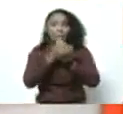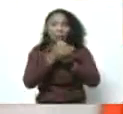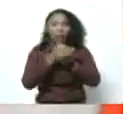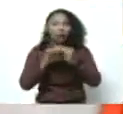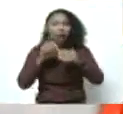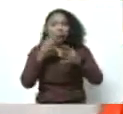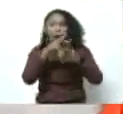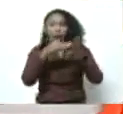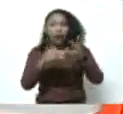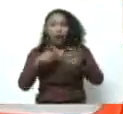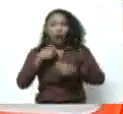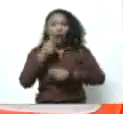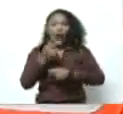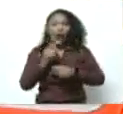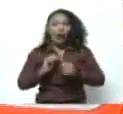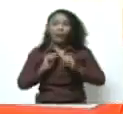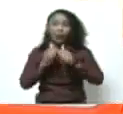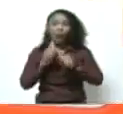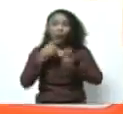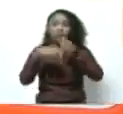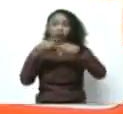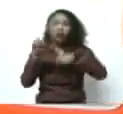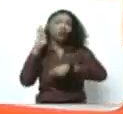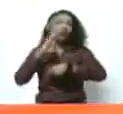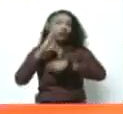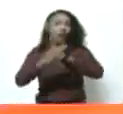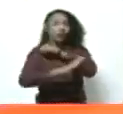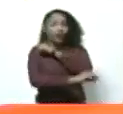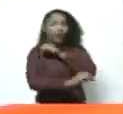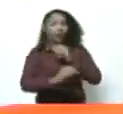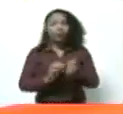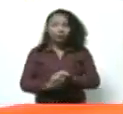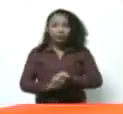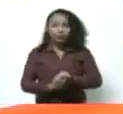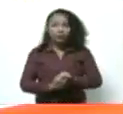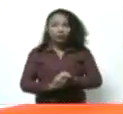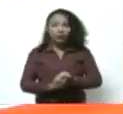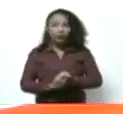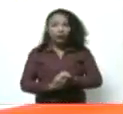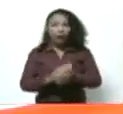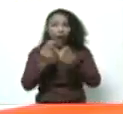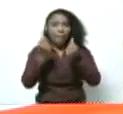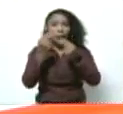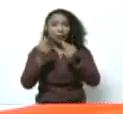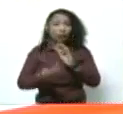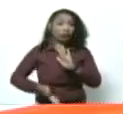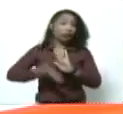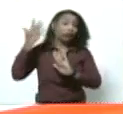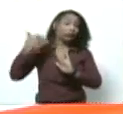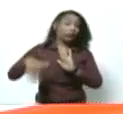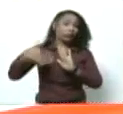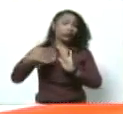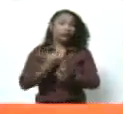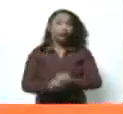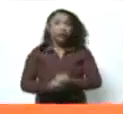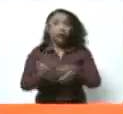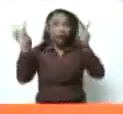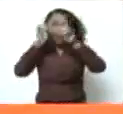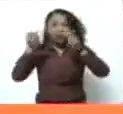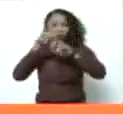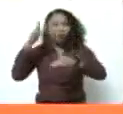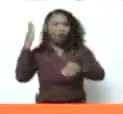lo dije en la introducción, comercializarlos de manera ilegal a precios excesivos. Tras la investigación